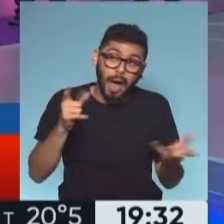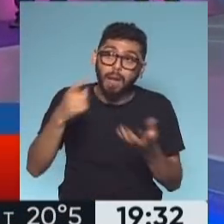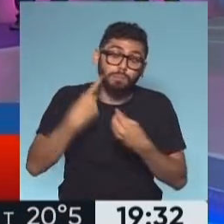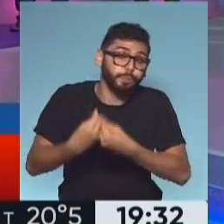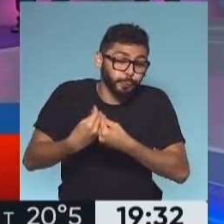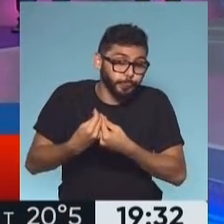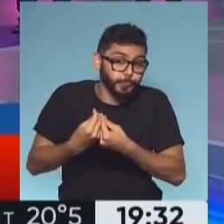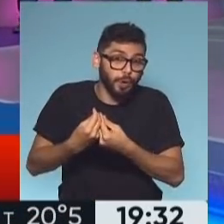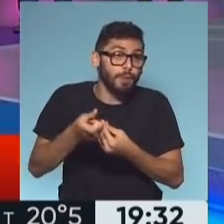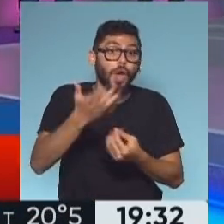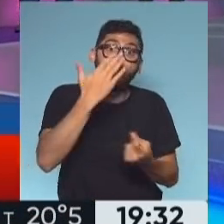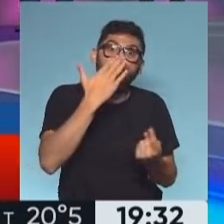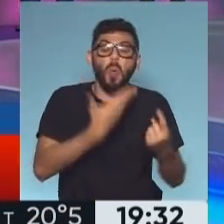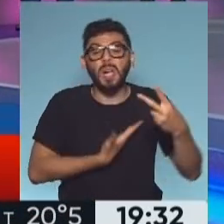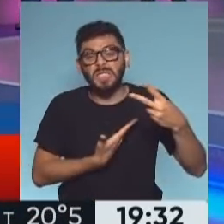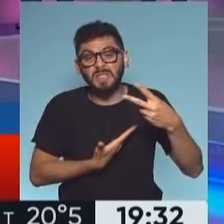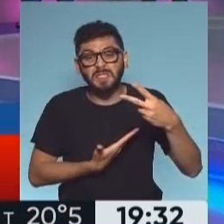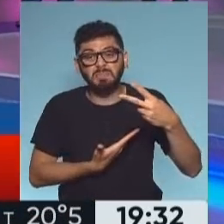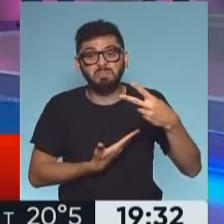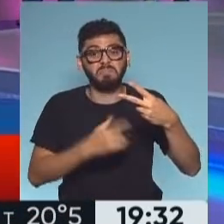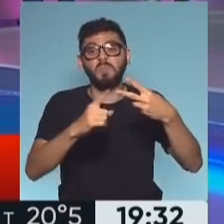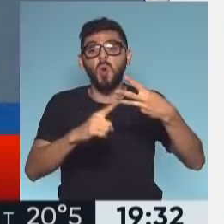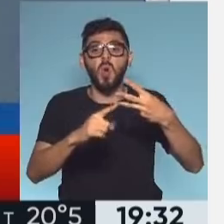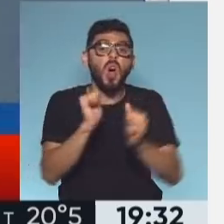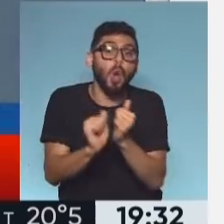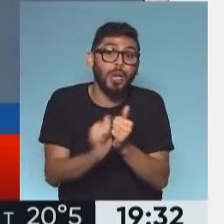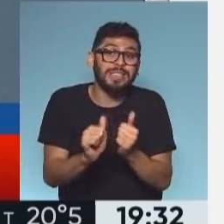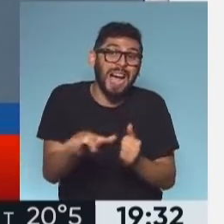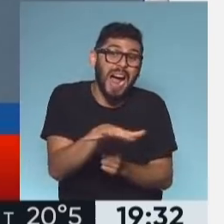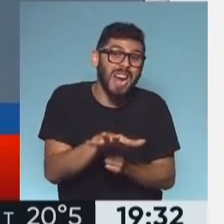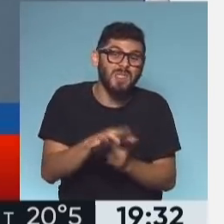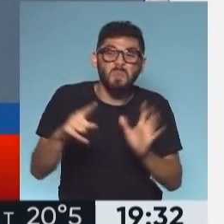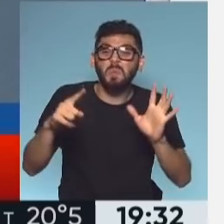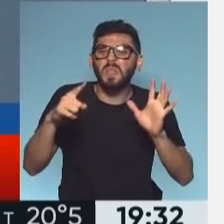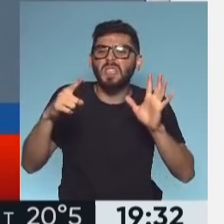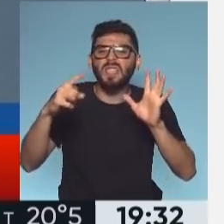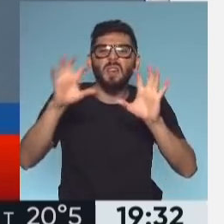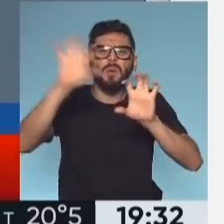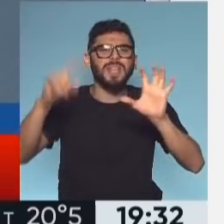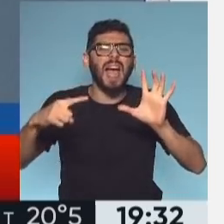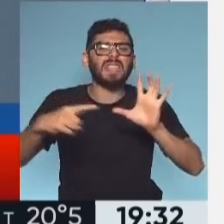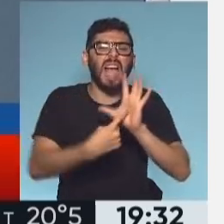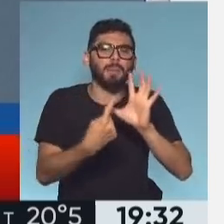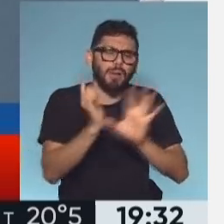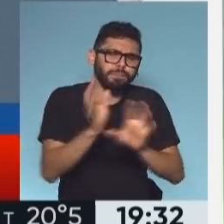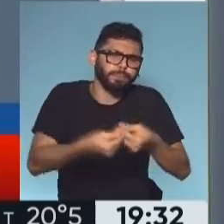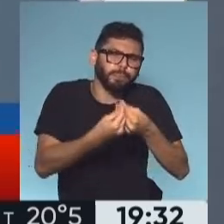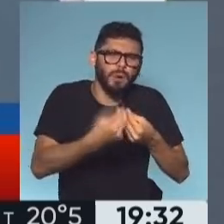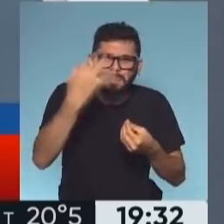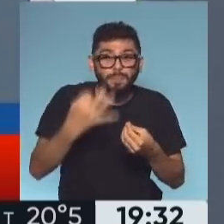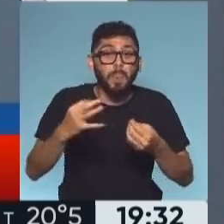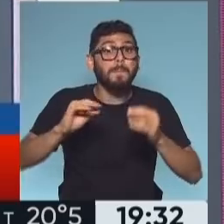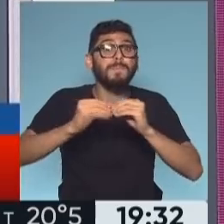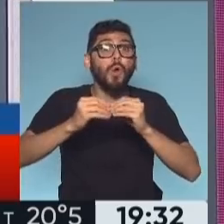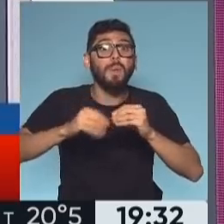Porque después queda Córdoba y Santa Fe, Rosario... Y las capitales de las provincias, que son los grandes conglomerados, porque el problema son los